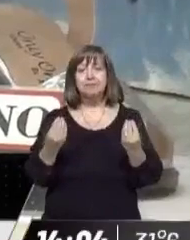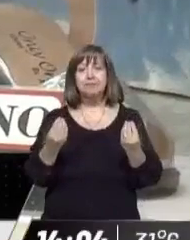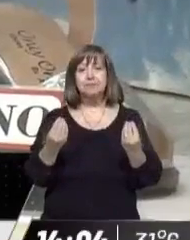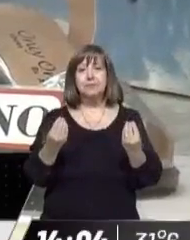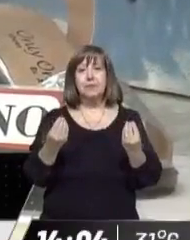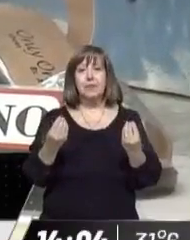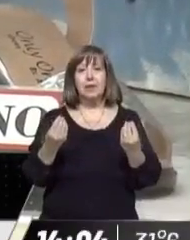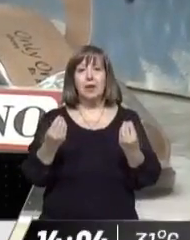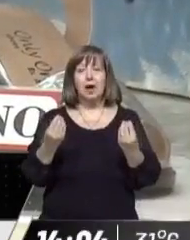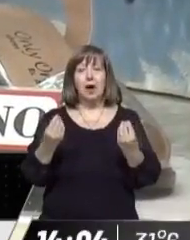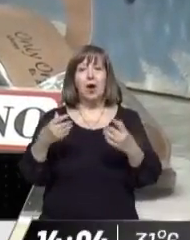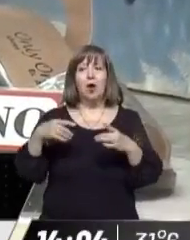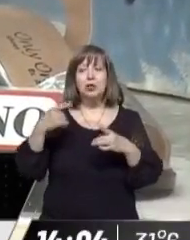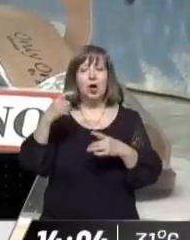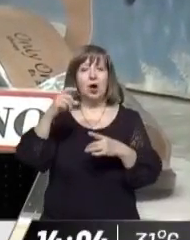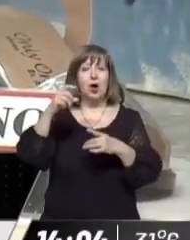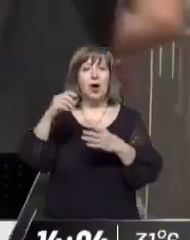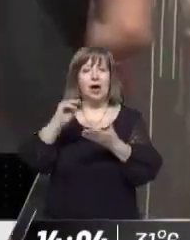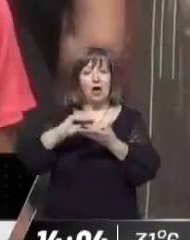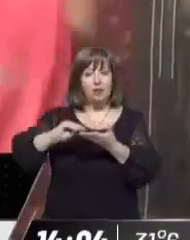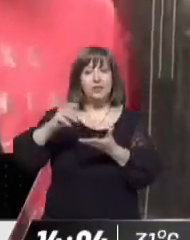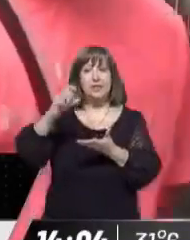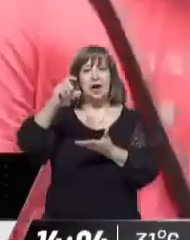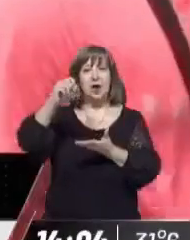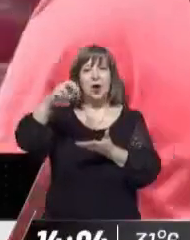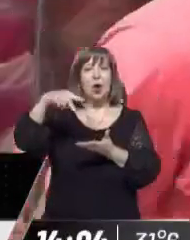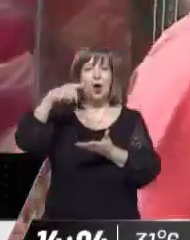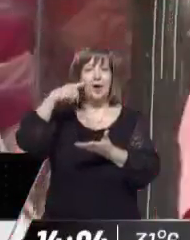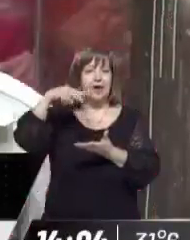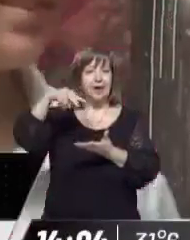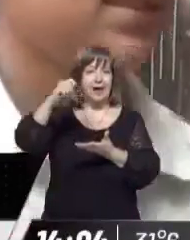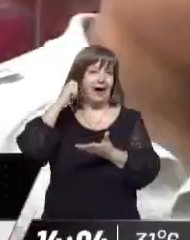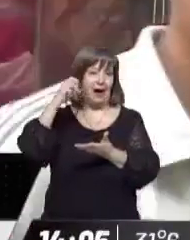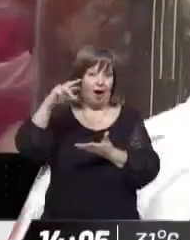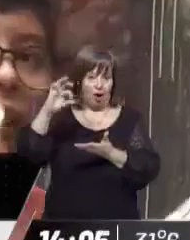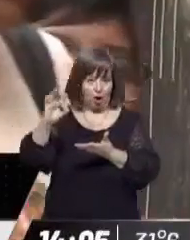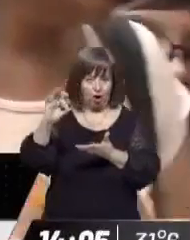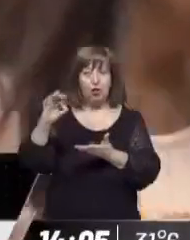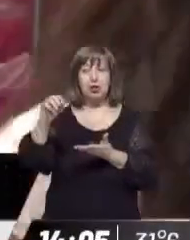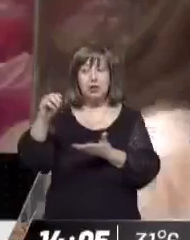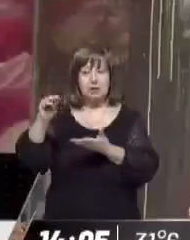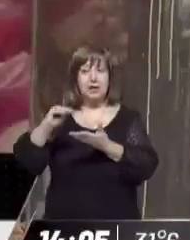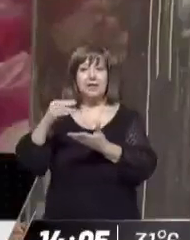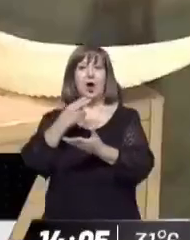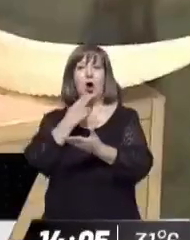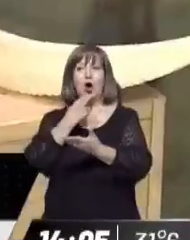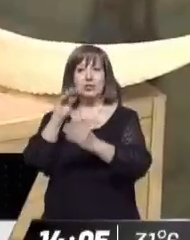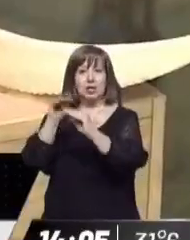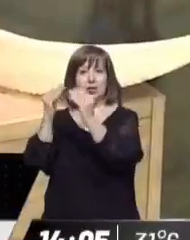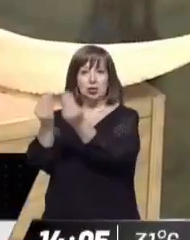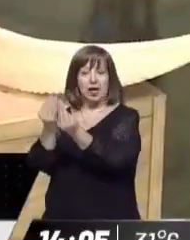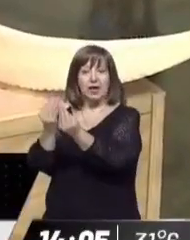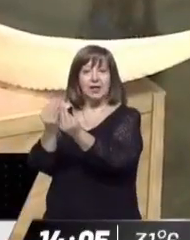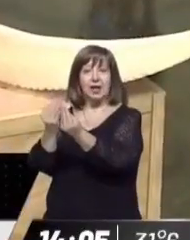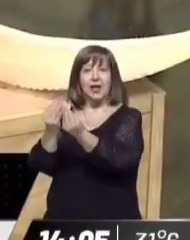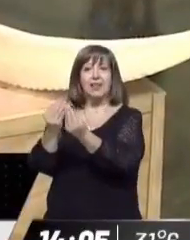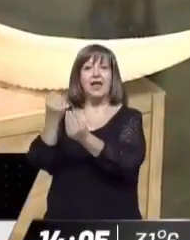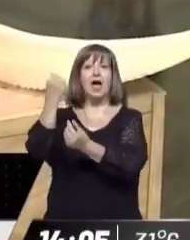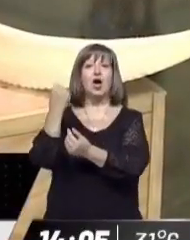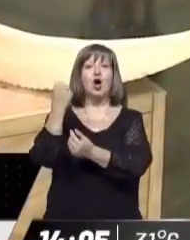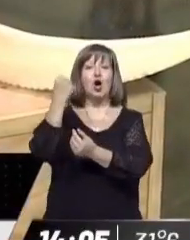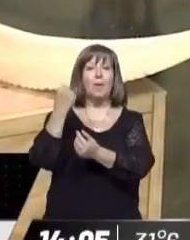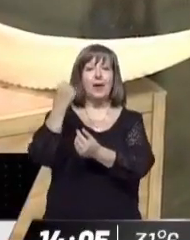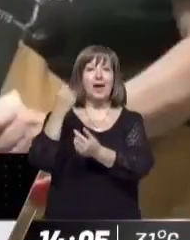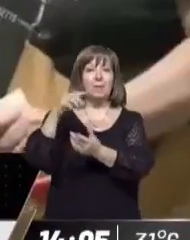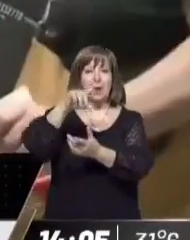mensualmente Coninagro, vemos que 11 de las 19 economías regionales están sufriendo muchísimo por la